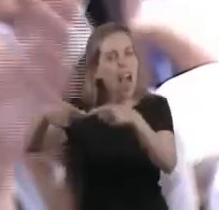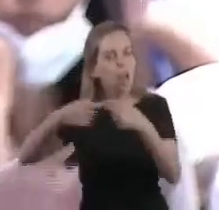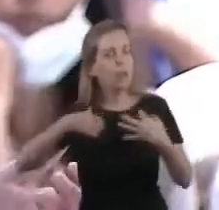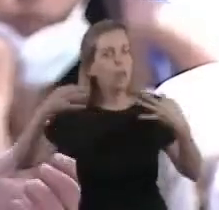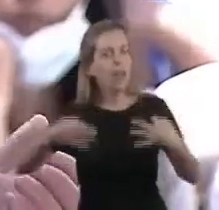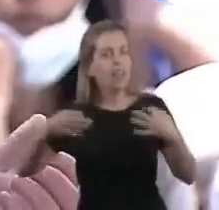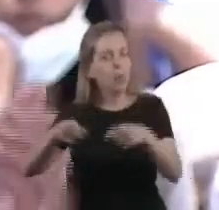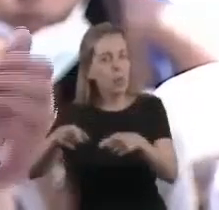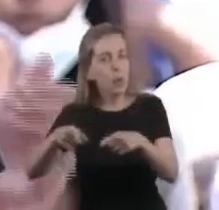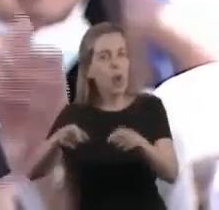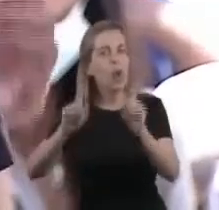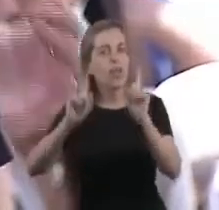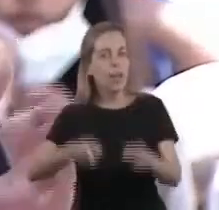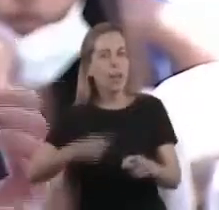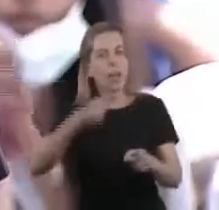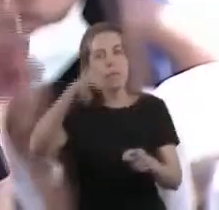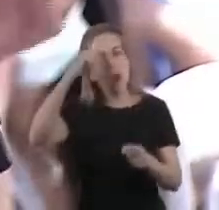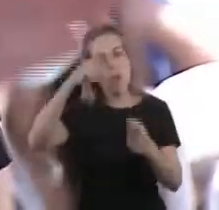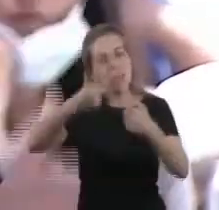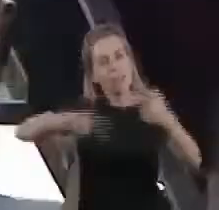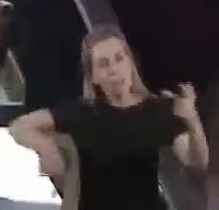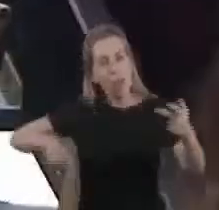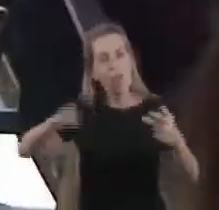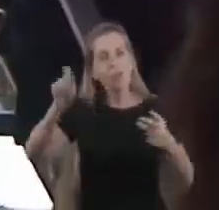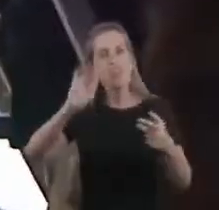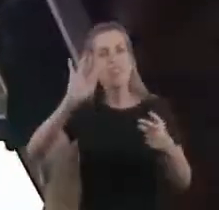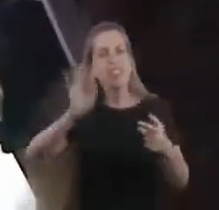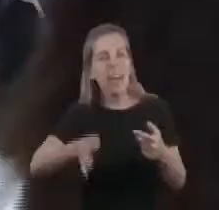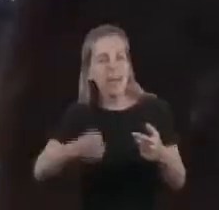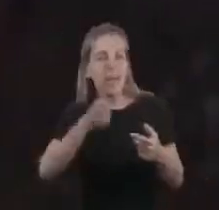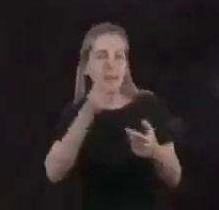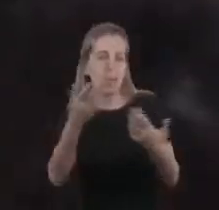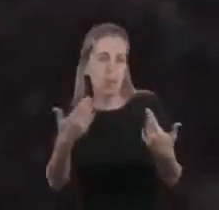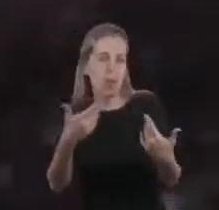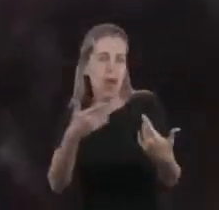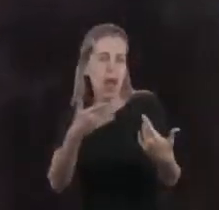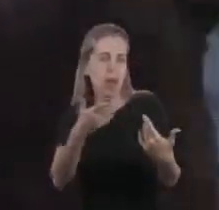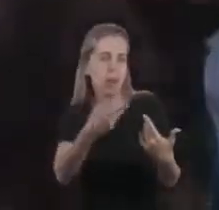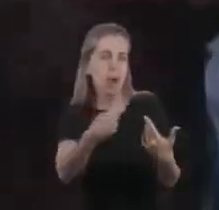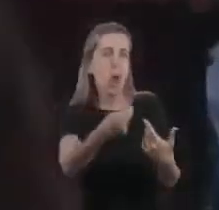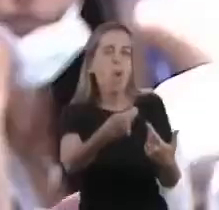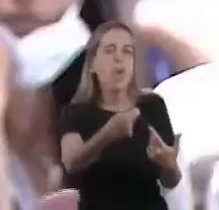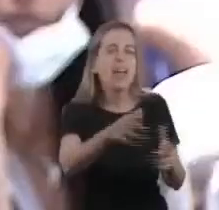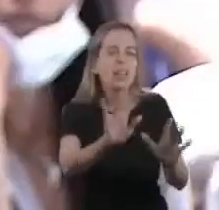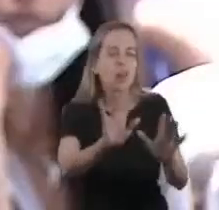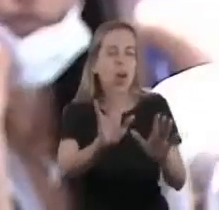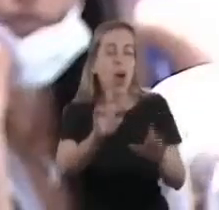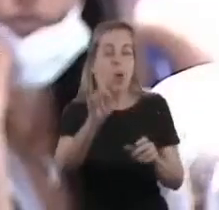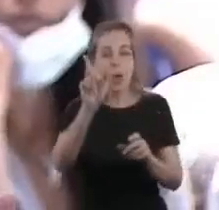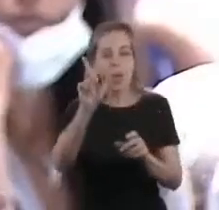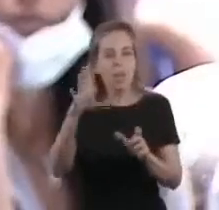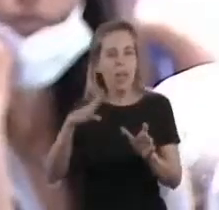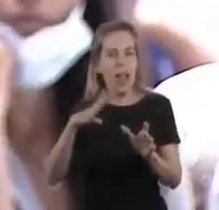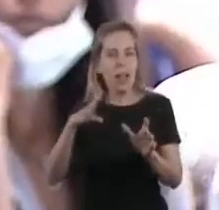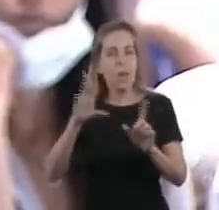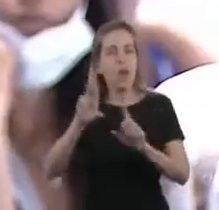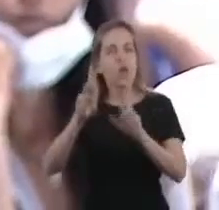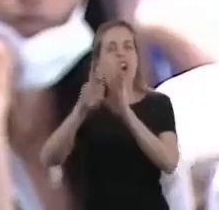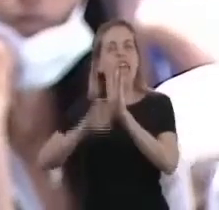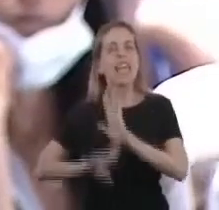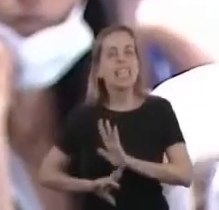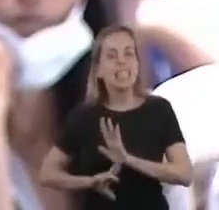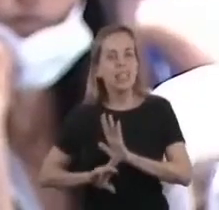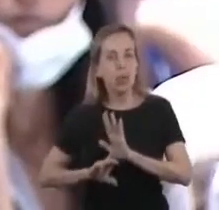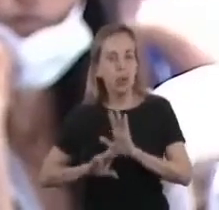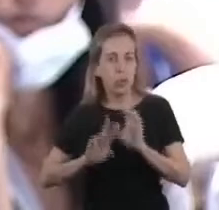meses saber que teníamos la certeza de acceder a una jubilación a aquellos que no cumplían con los requisitos. Por eso ese segundo objetivo